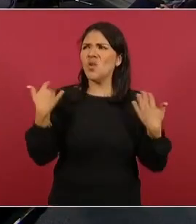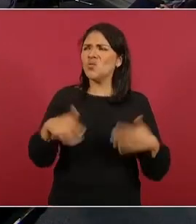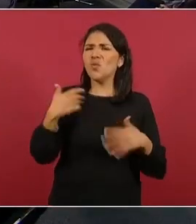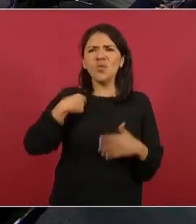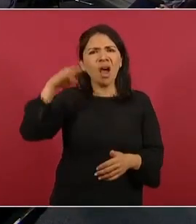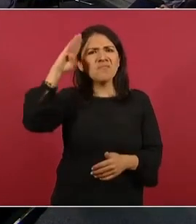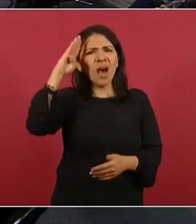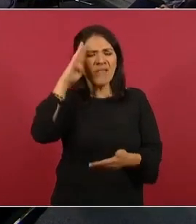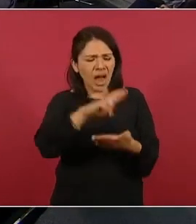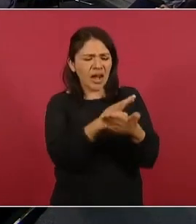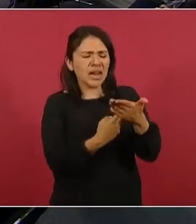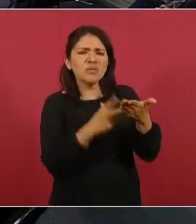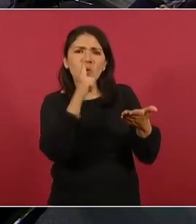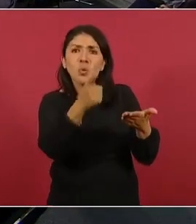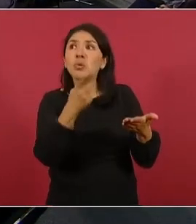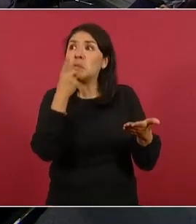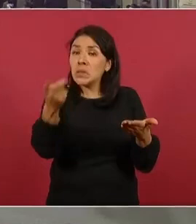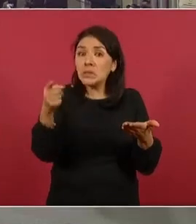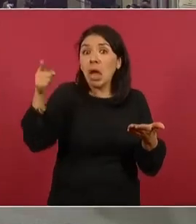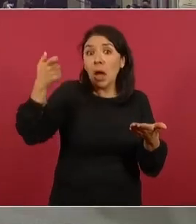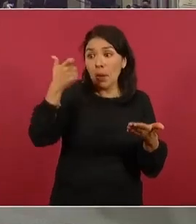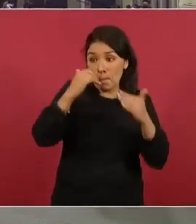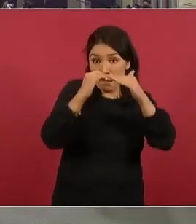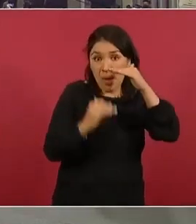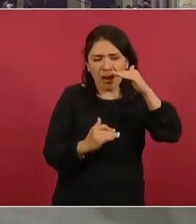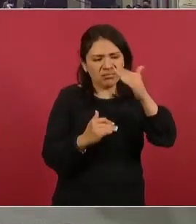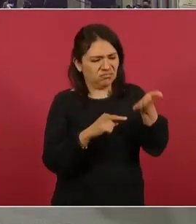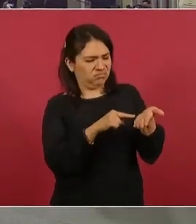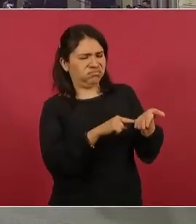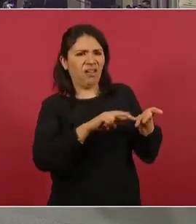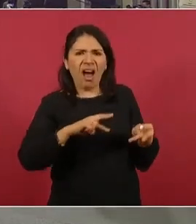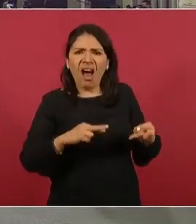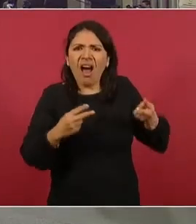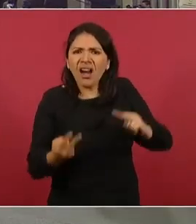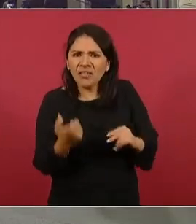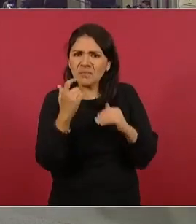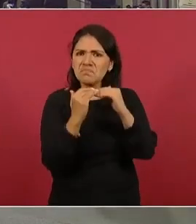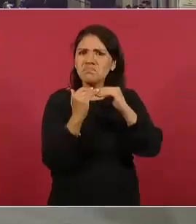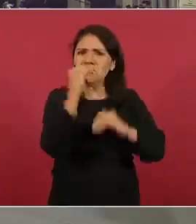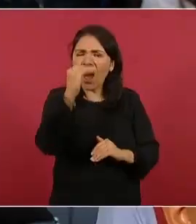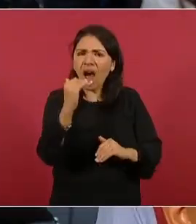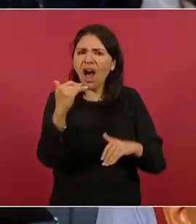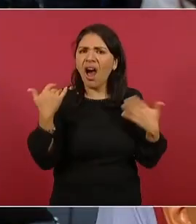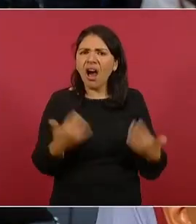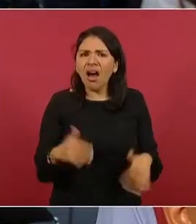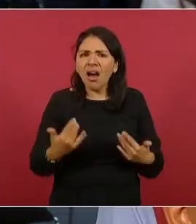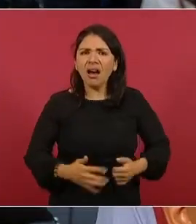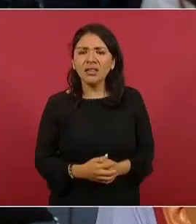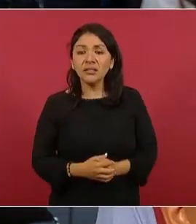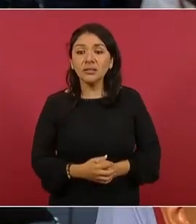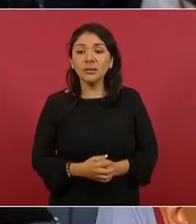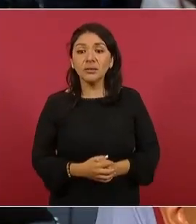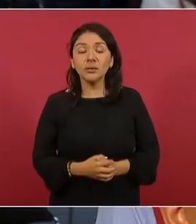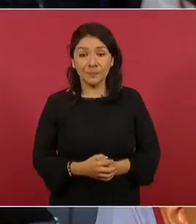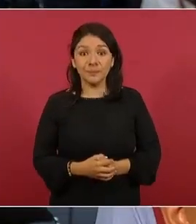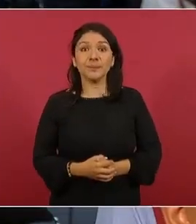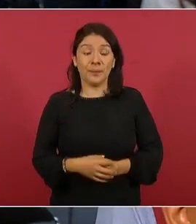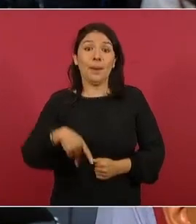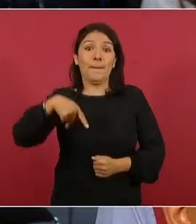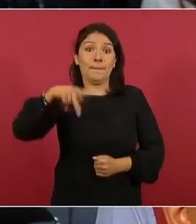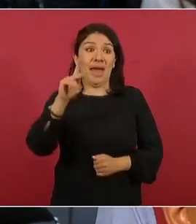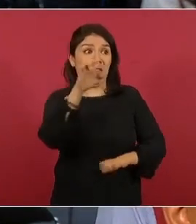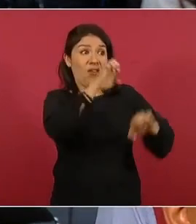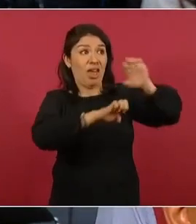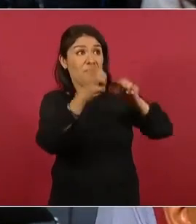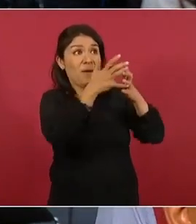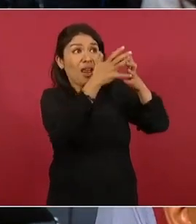luz les dijeron que iba a bajar y nunca bajó, al contrario, lo subieron. En cambio, las grandes